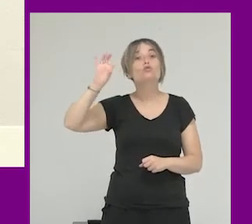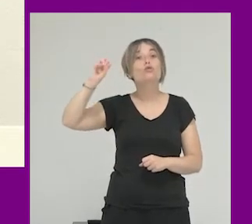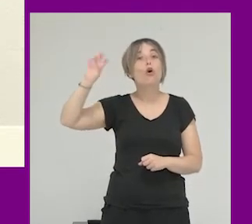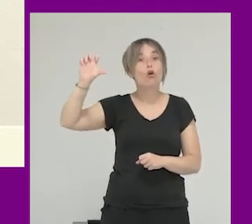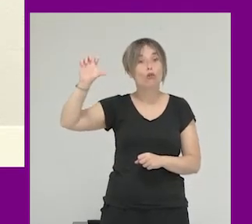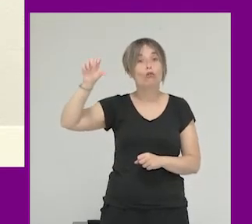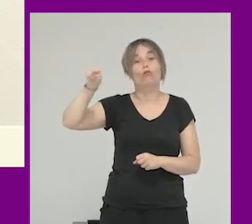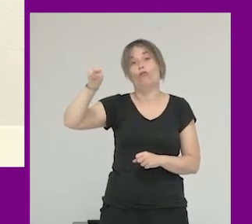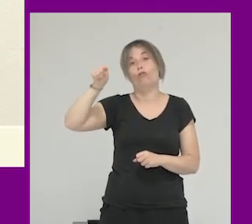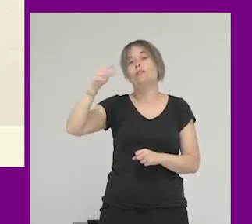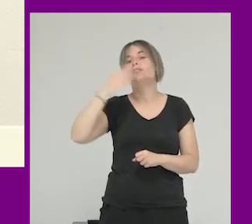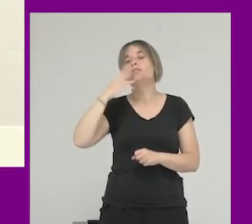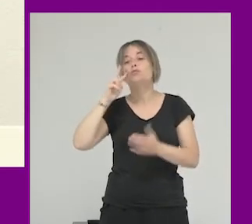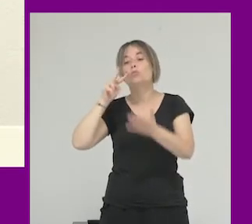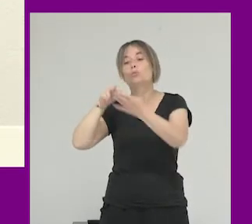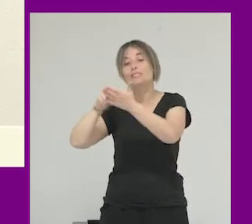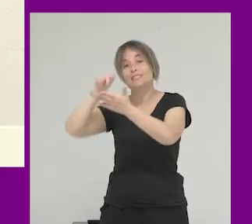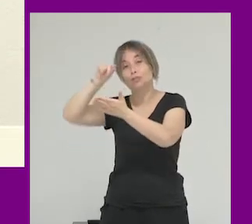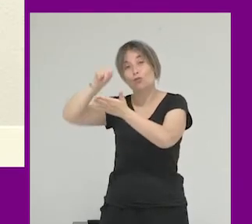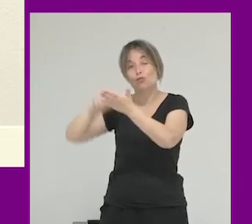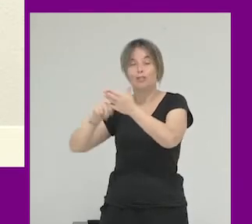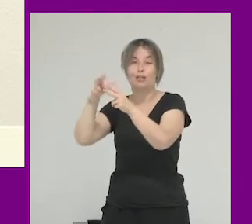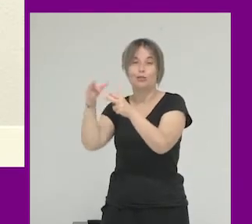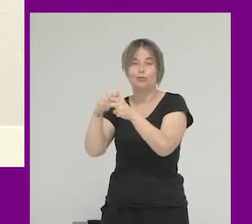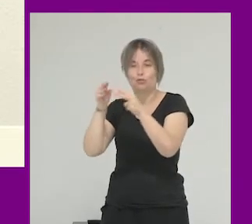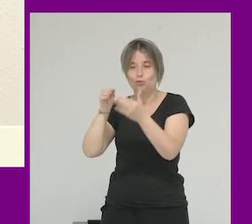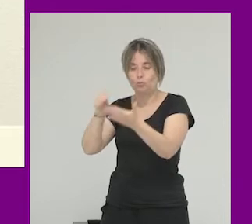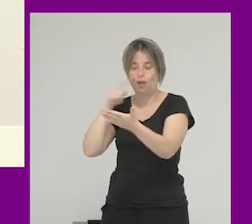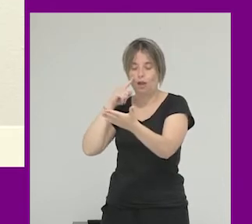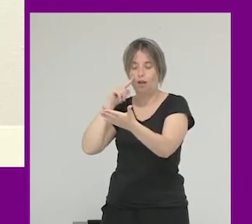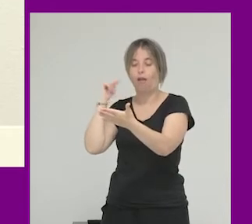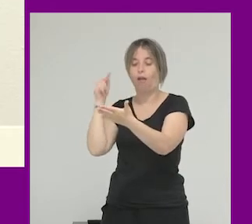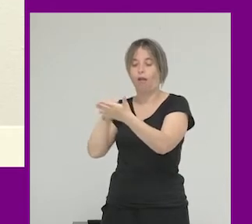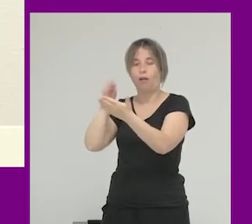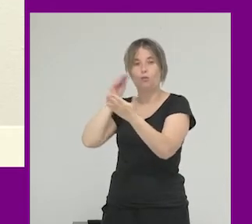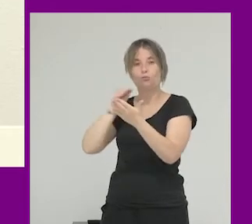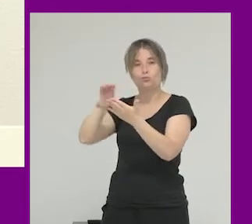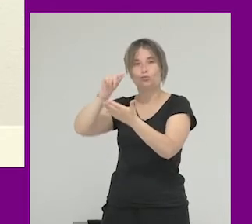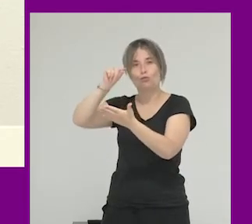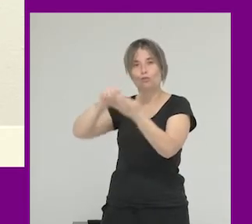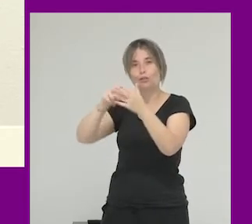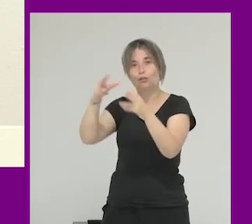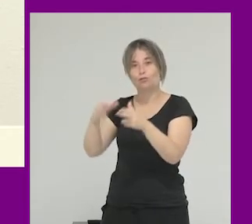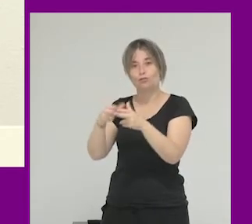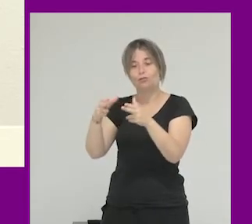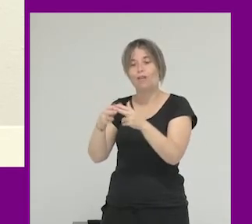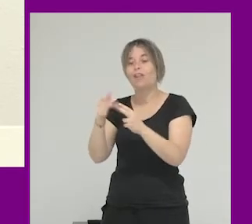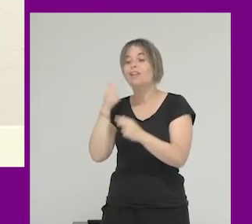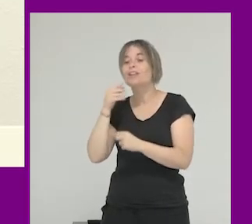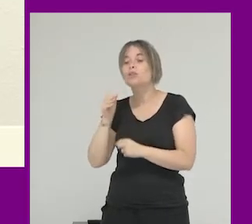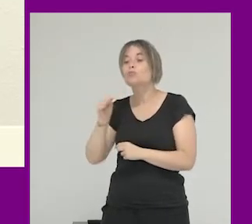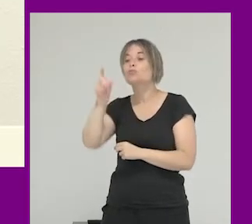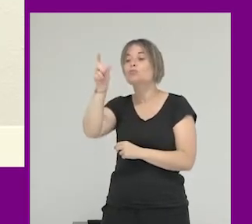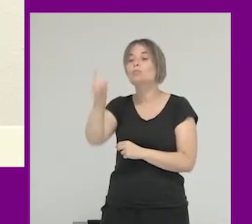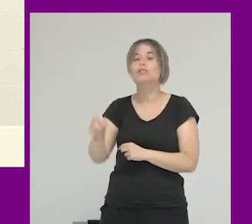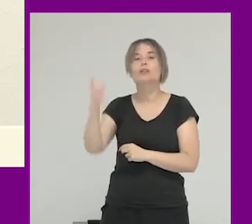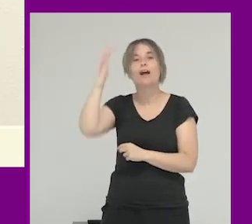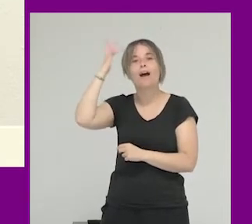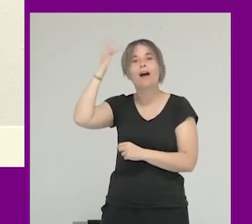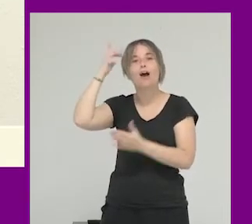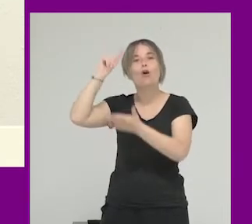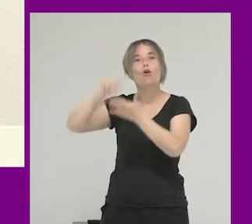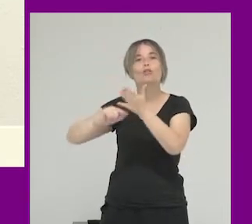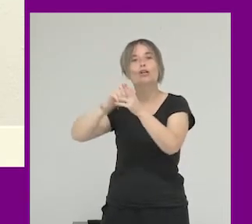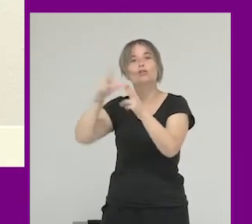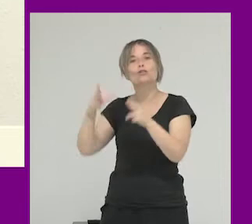el que, si lees El contrato social, no te darás cuenta, te darás cuenta que hay un ciudadano ideal detrás de ese contrato social